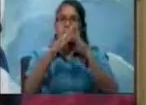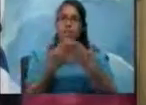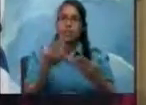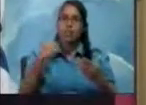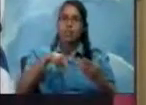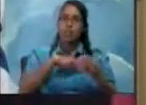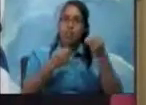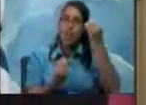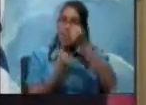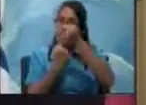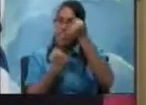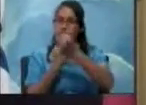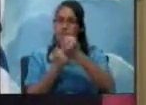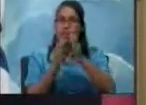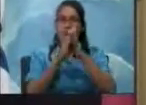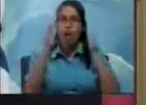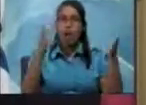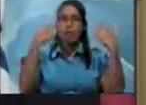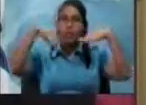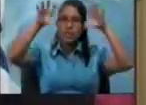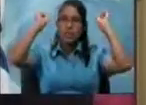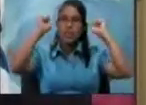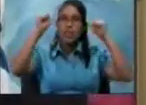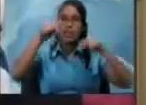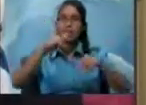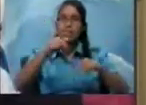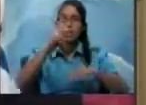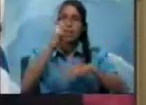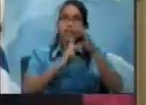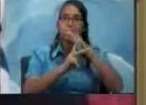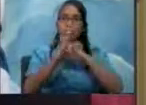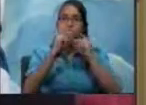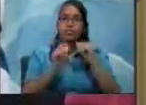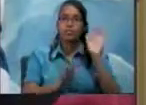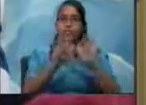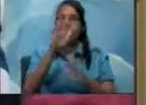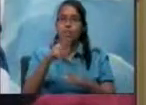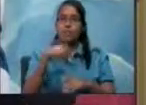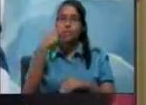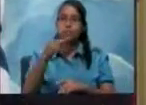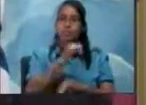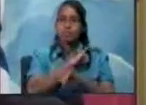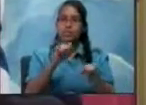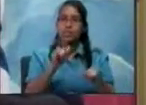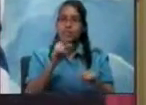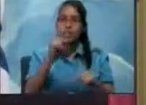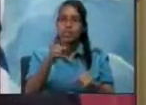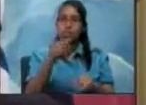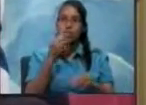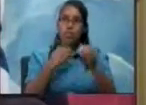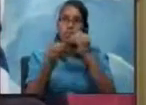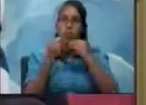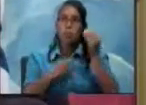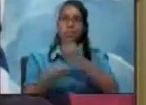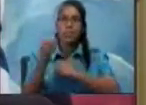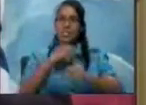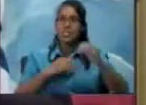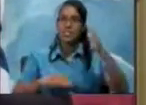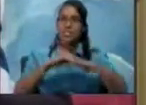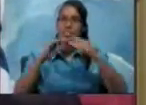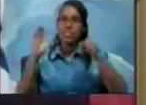edifica y nos abre el entendimiento En el verso número 15 después que ya ellos comen y se